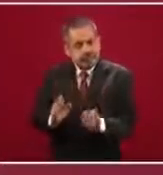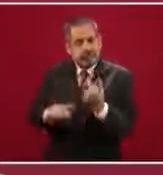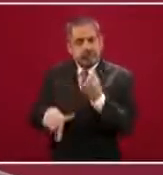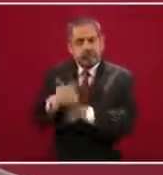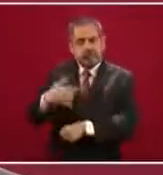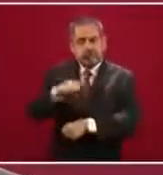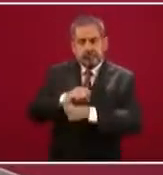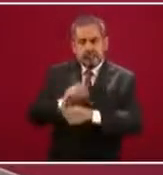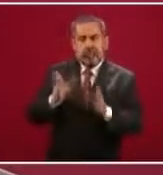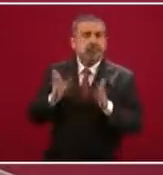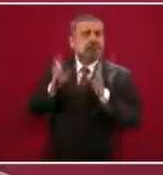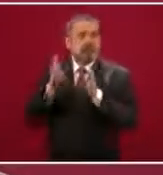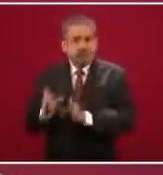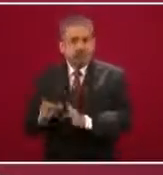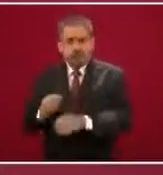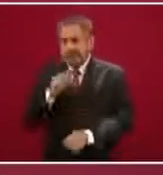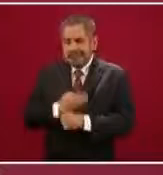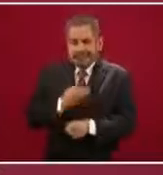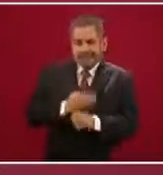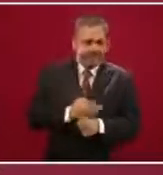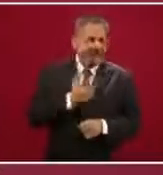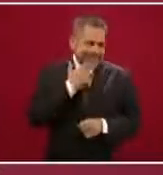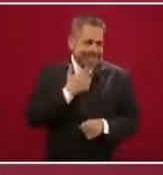tener mayor utilidad después.